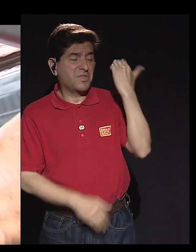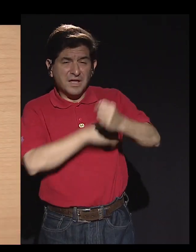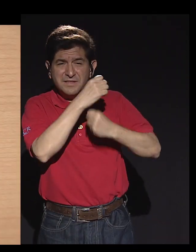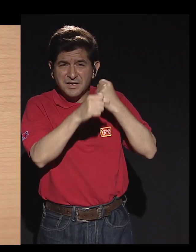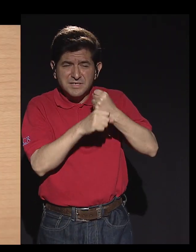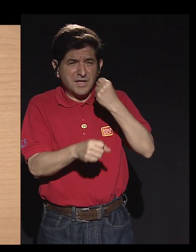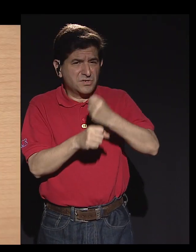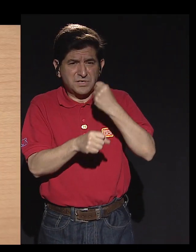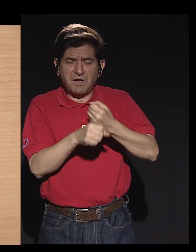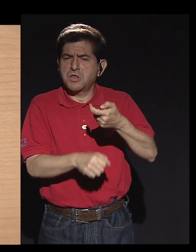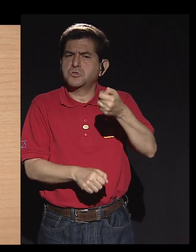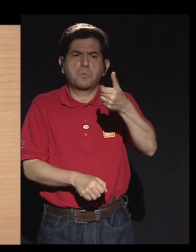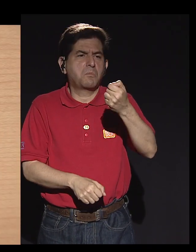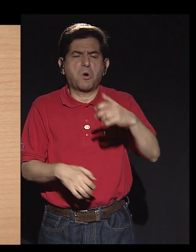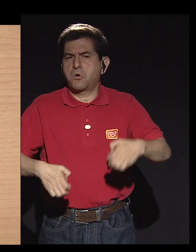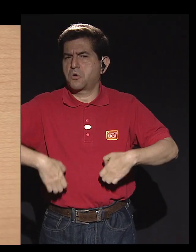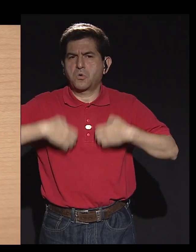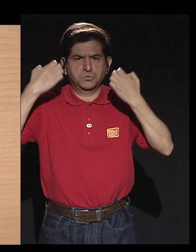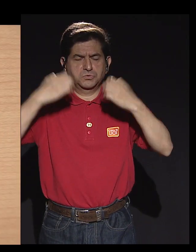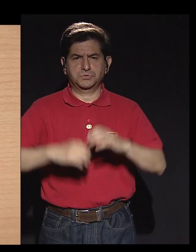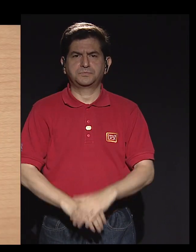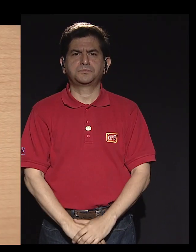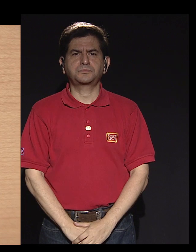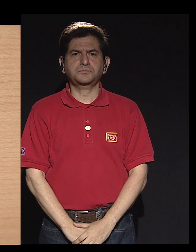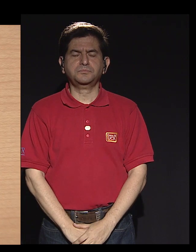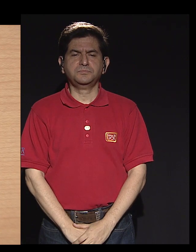de muchos años de trabajar, habíamos muy pocos.